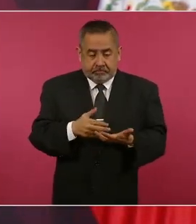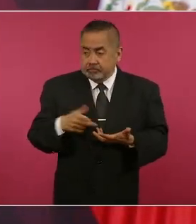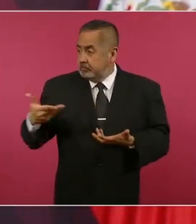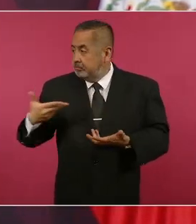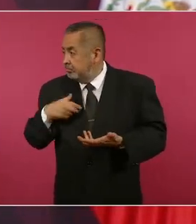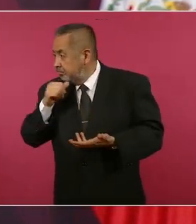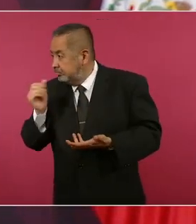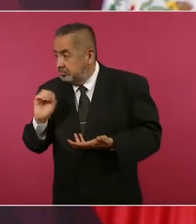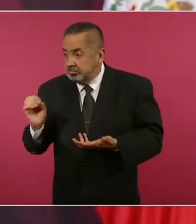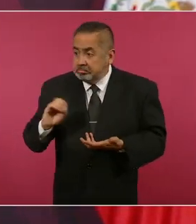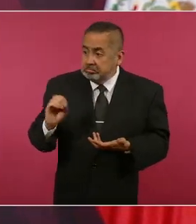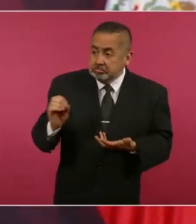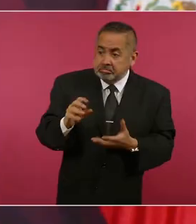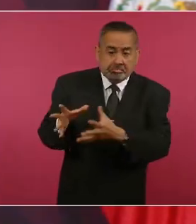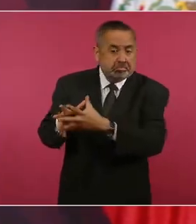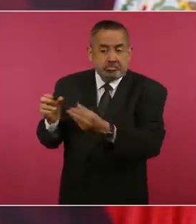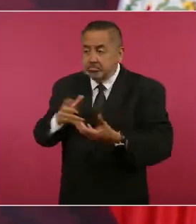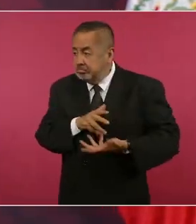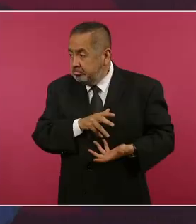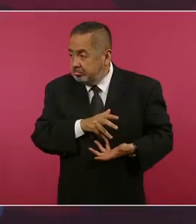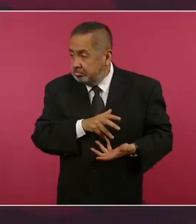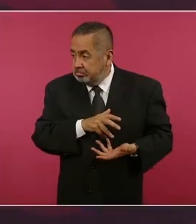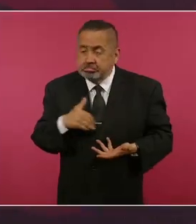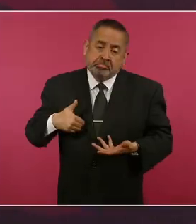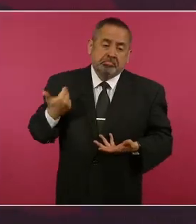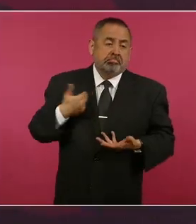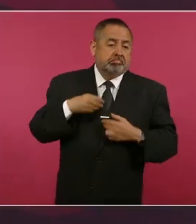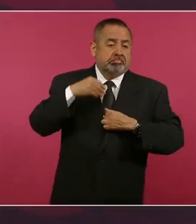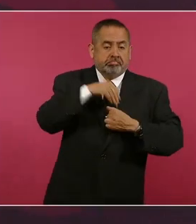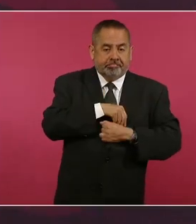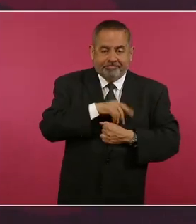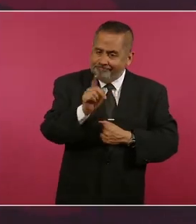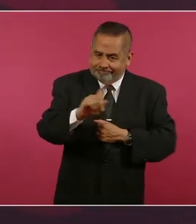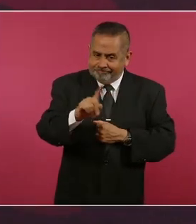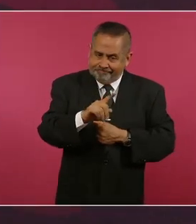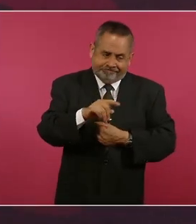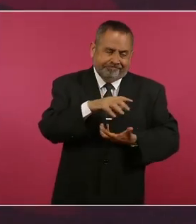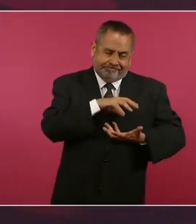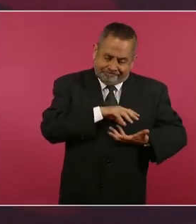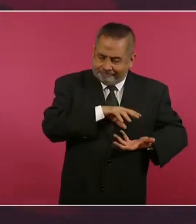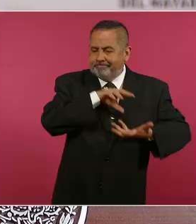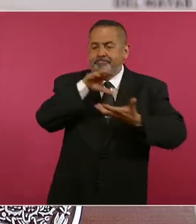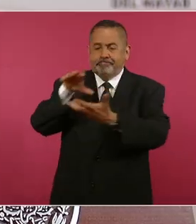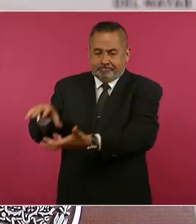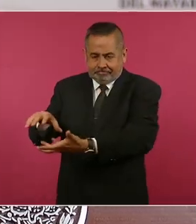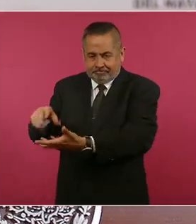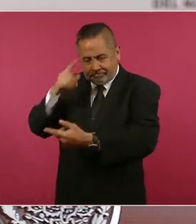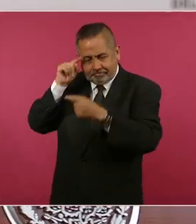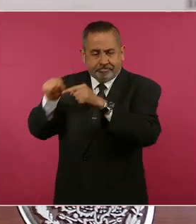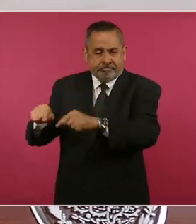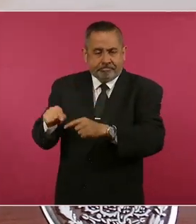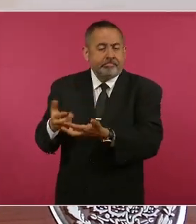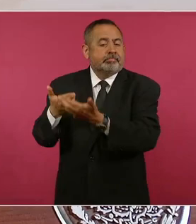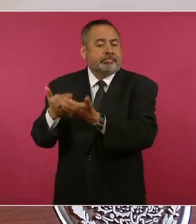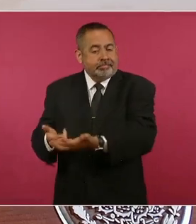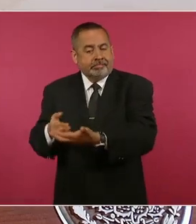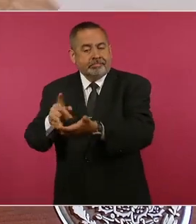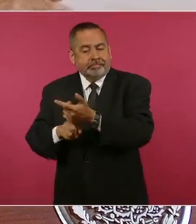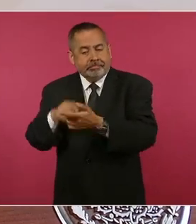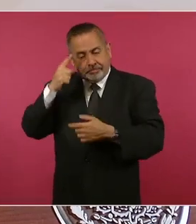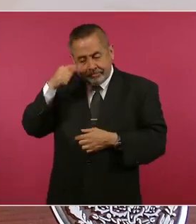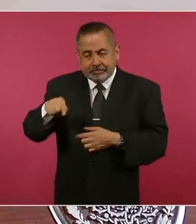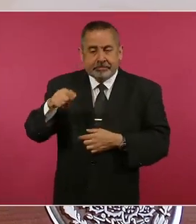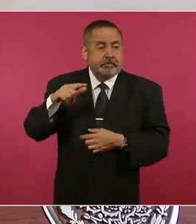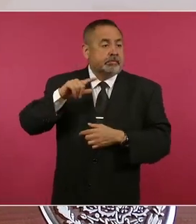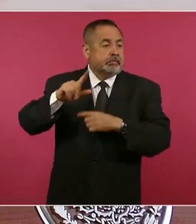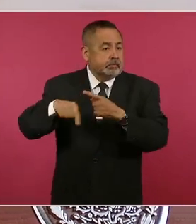reclamados pasen al fondo. Y va a quedar una reserva para que si pasa